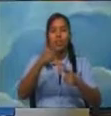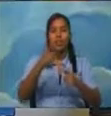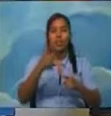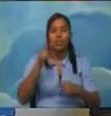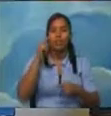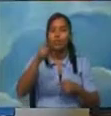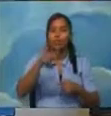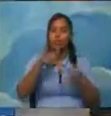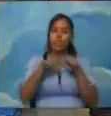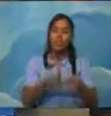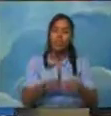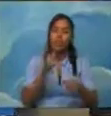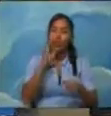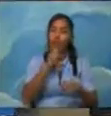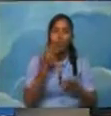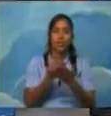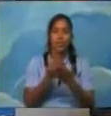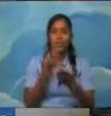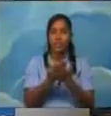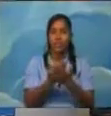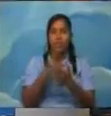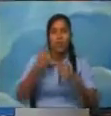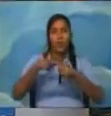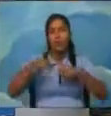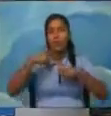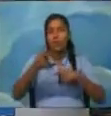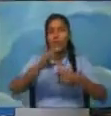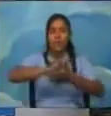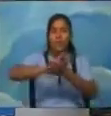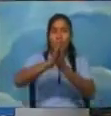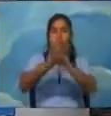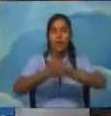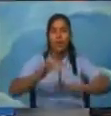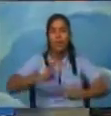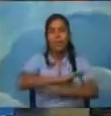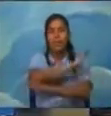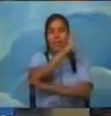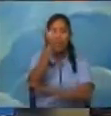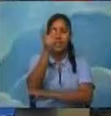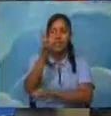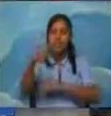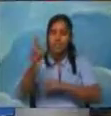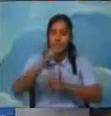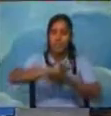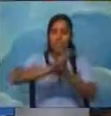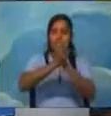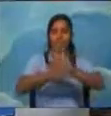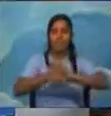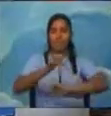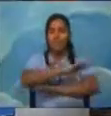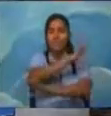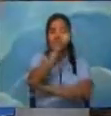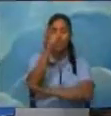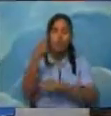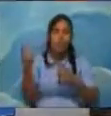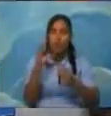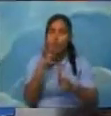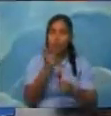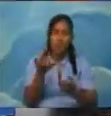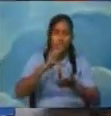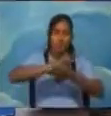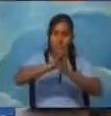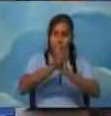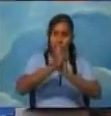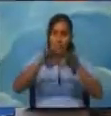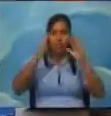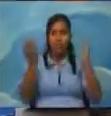se quedó sin testigo. Pero ¿cuándo se va a acabar el cielo? ¿Cuándo se va a acabar el cielo? ¿Cuándo se va a acabar